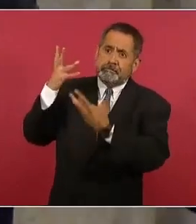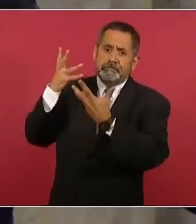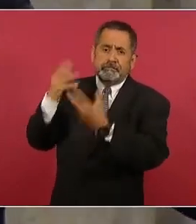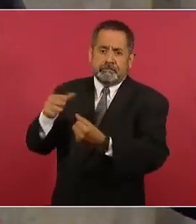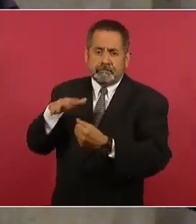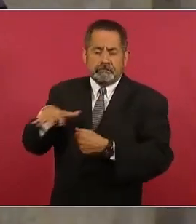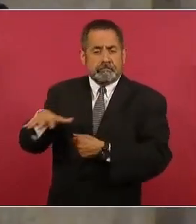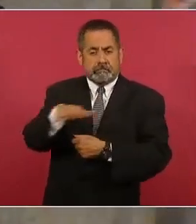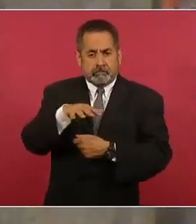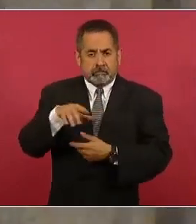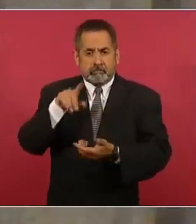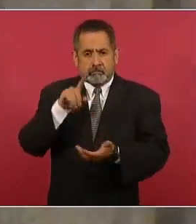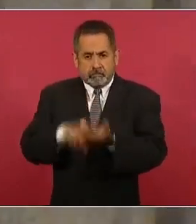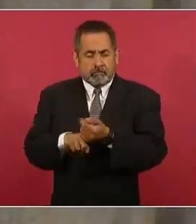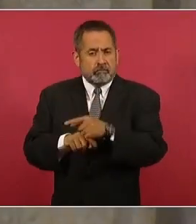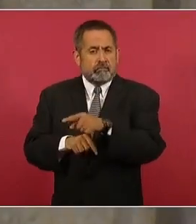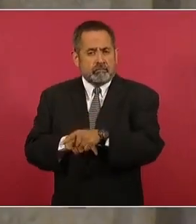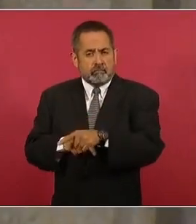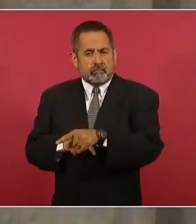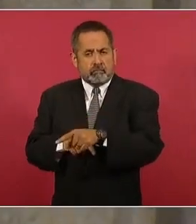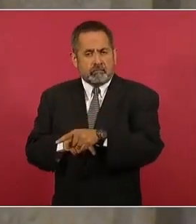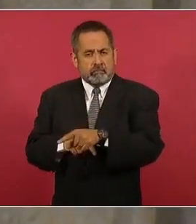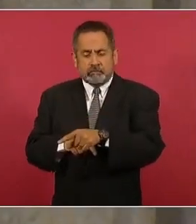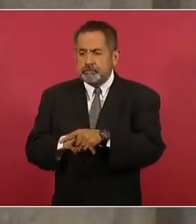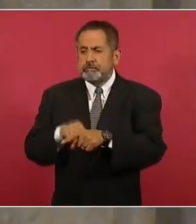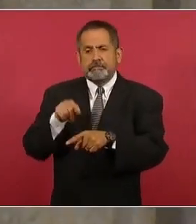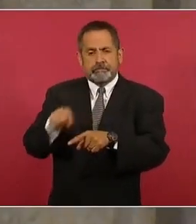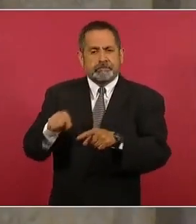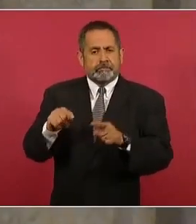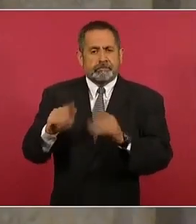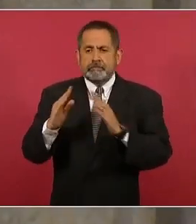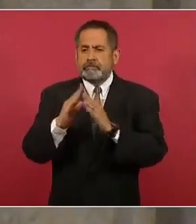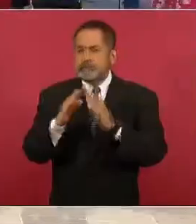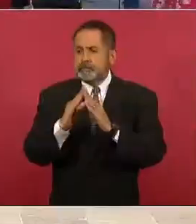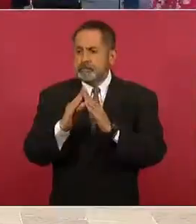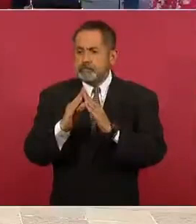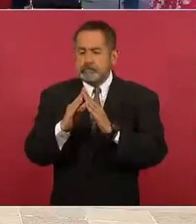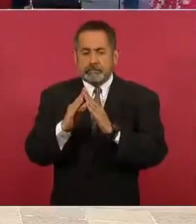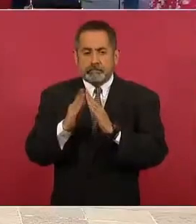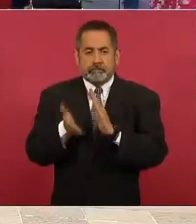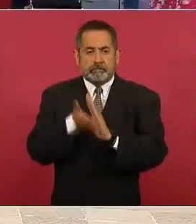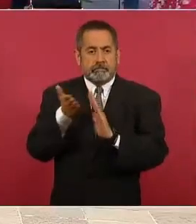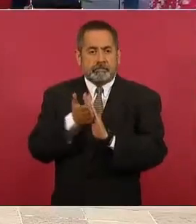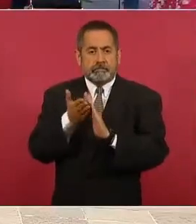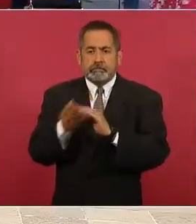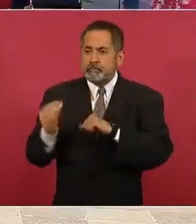patio, se van casando los hijos y ahí mismo se va ampliando